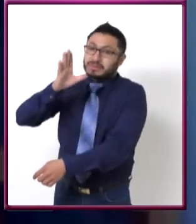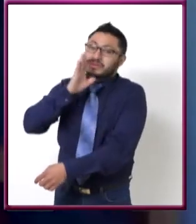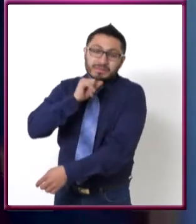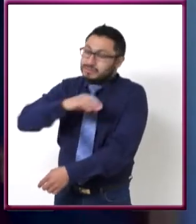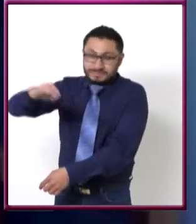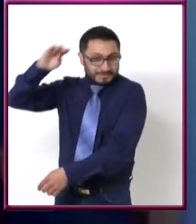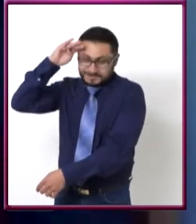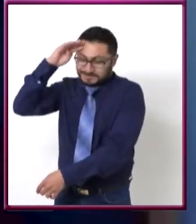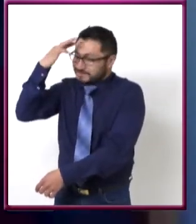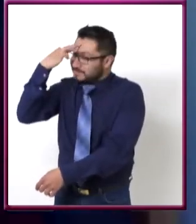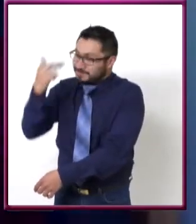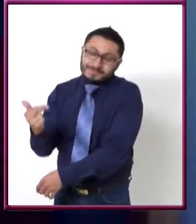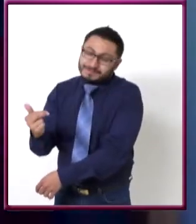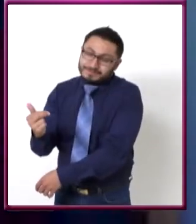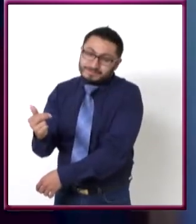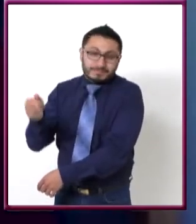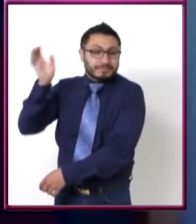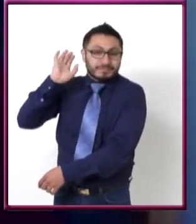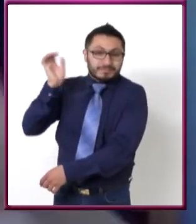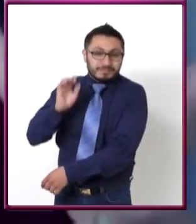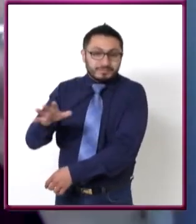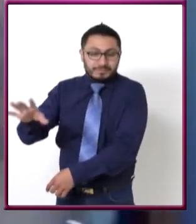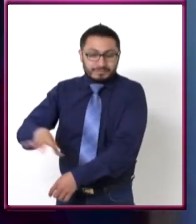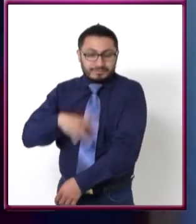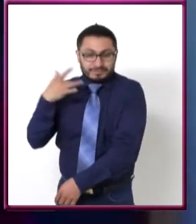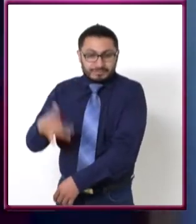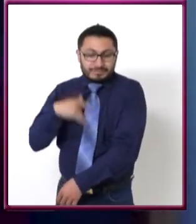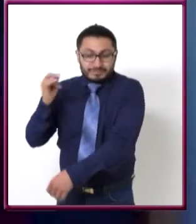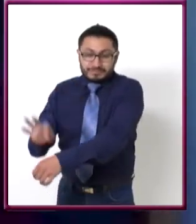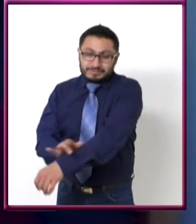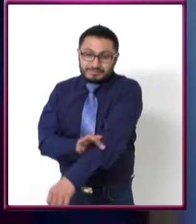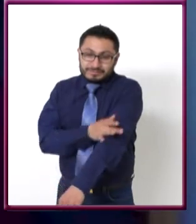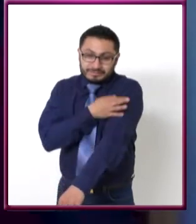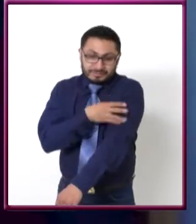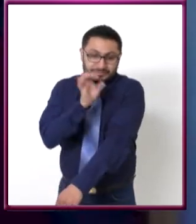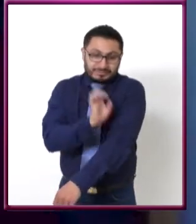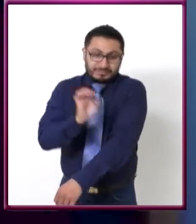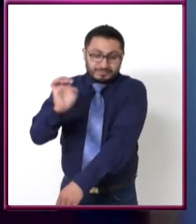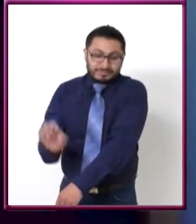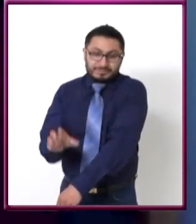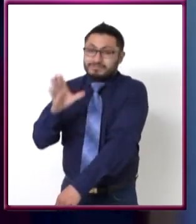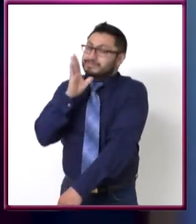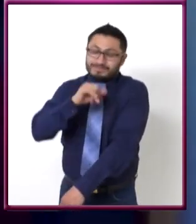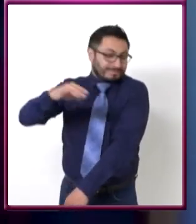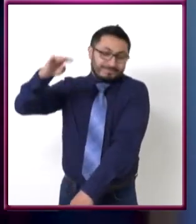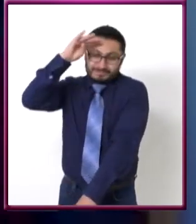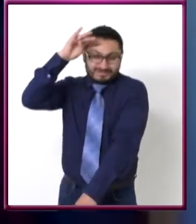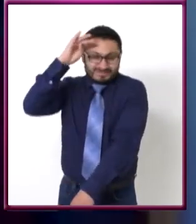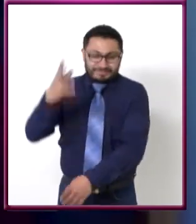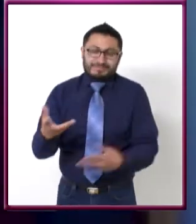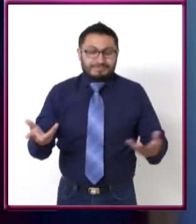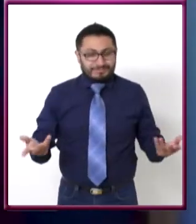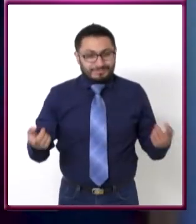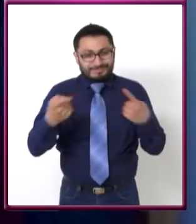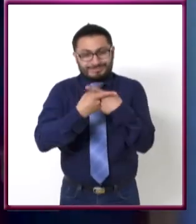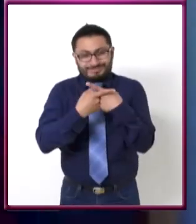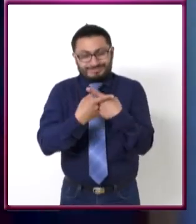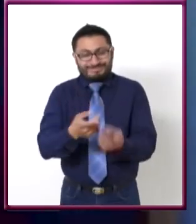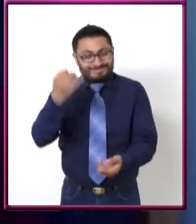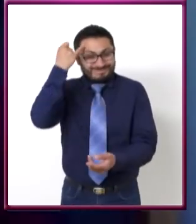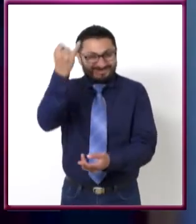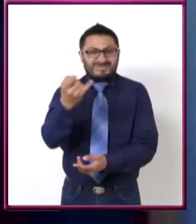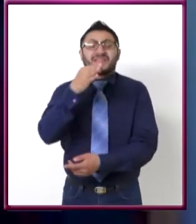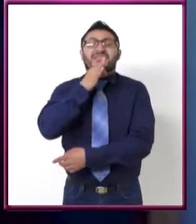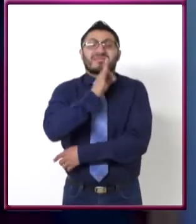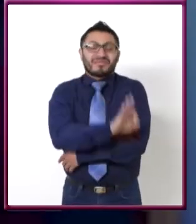tenemos capacidad para pensar. Cuando nos invaden las emociones, entonces no podemos pensar. Bueno, eso es una